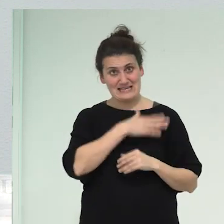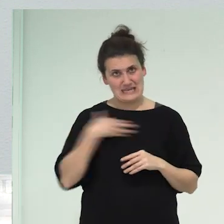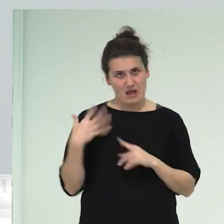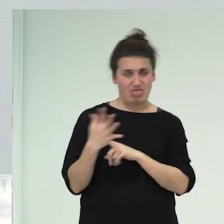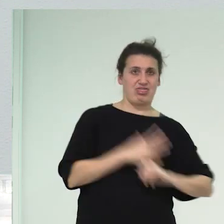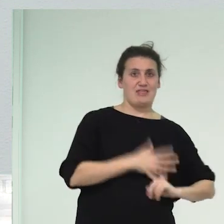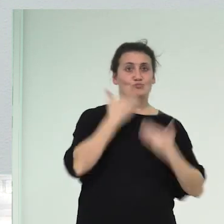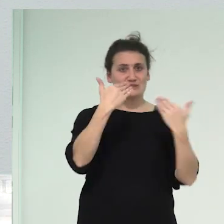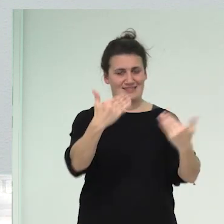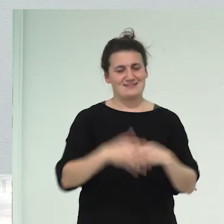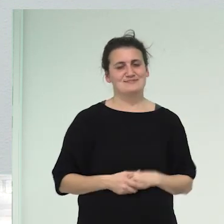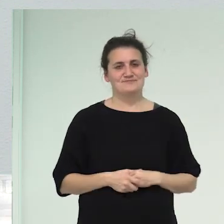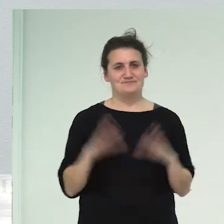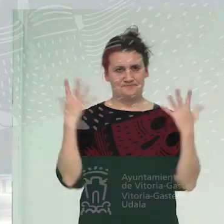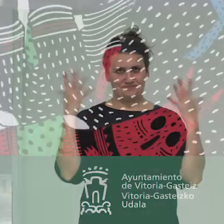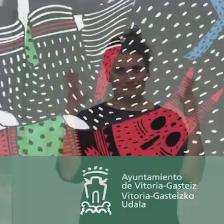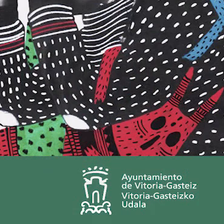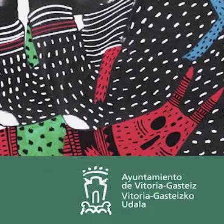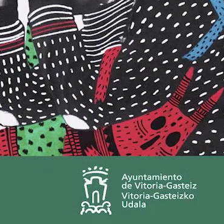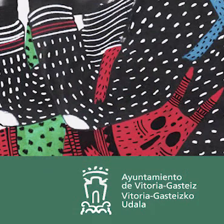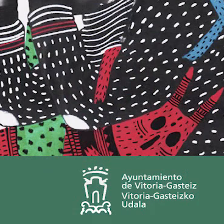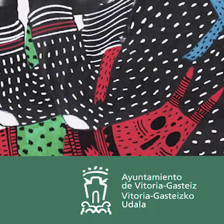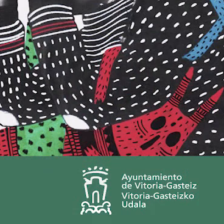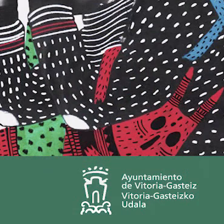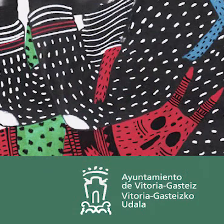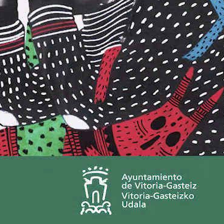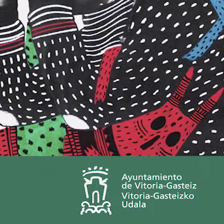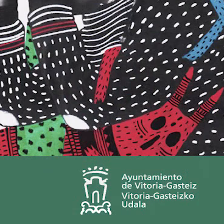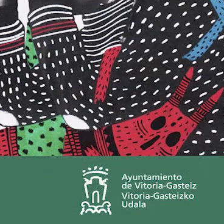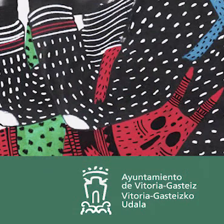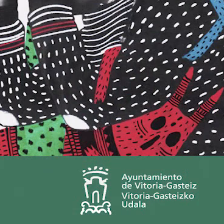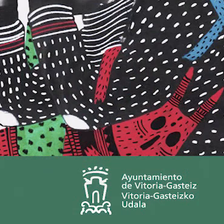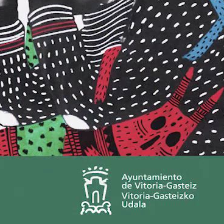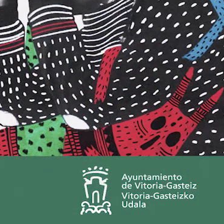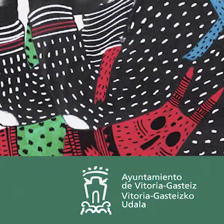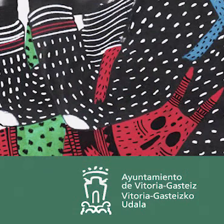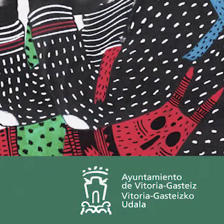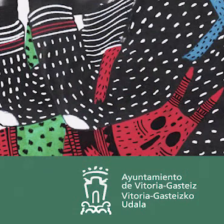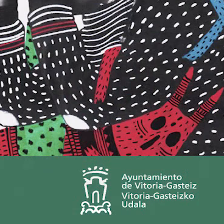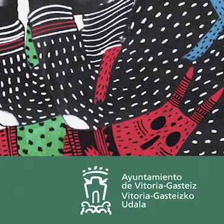avasallar. Muchas gracias.